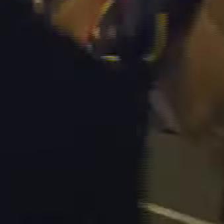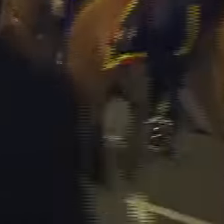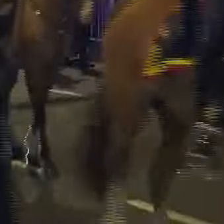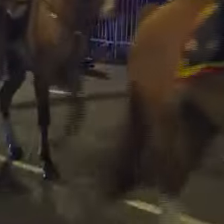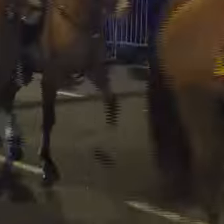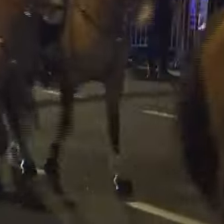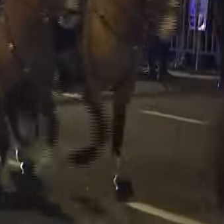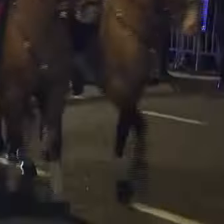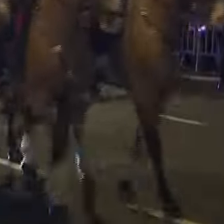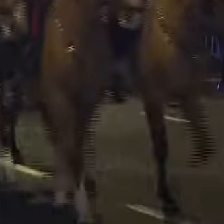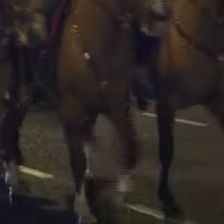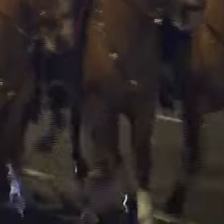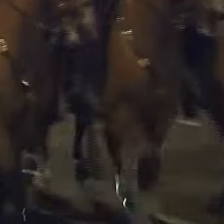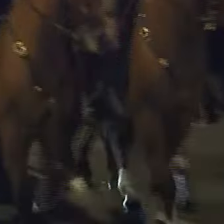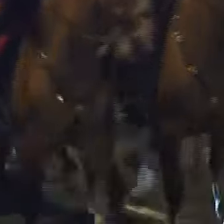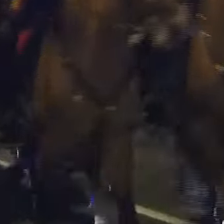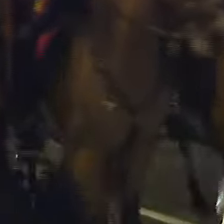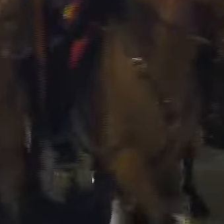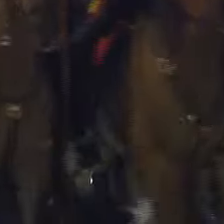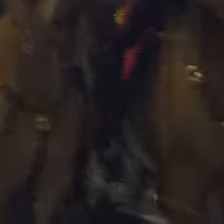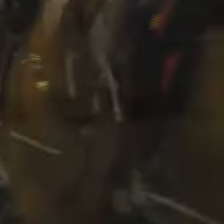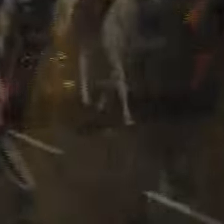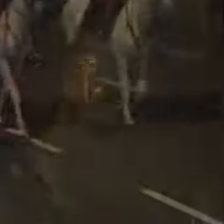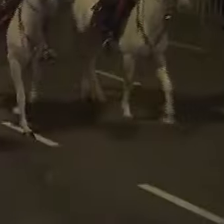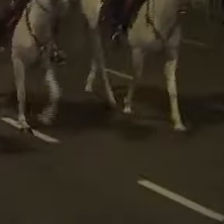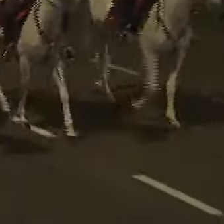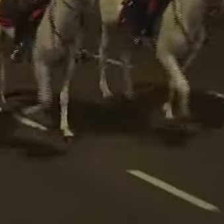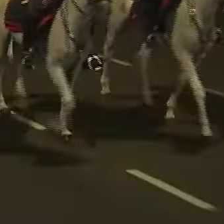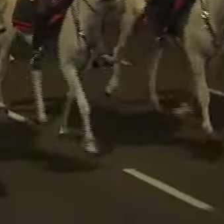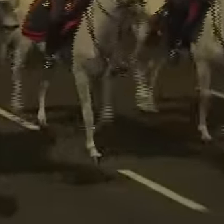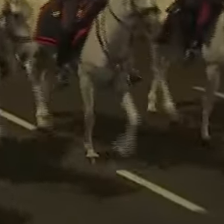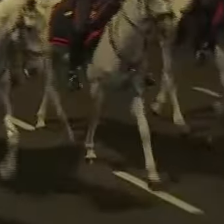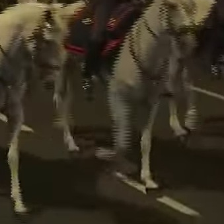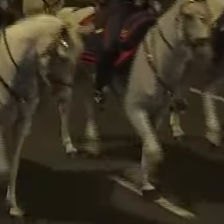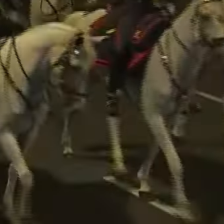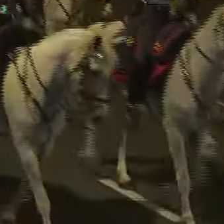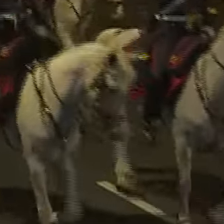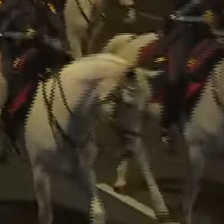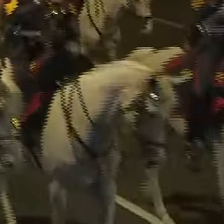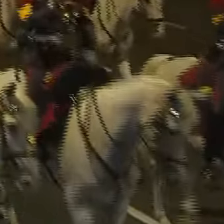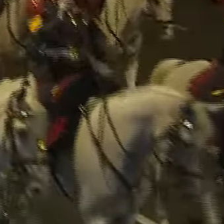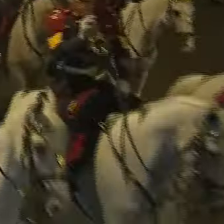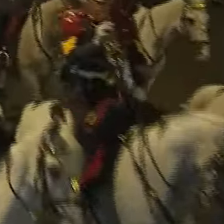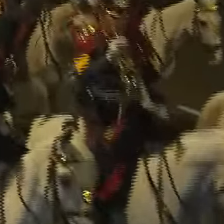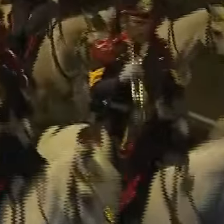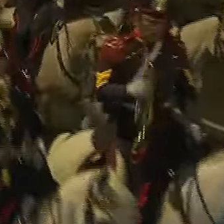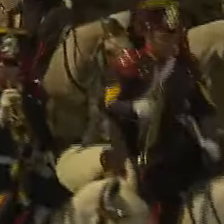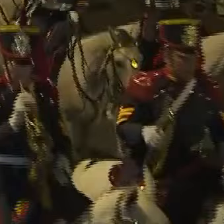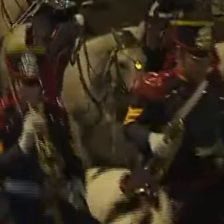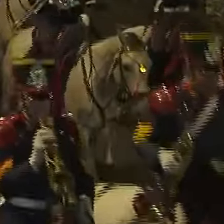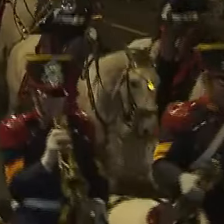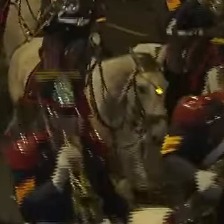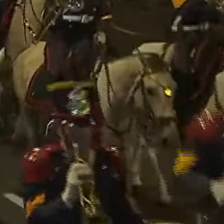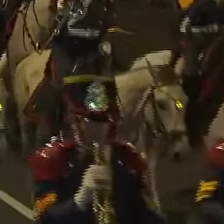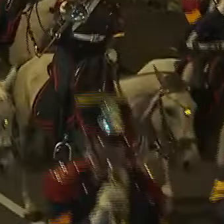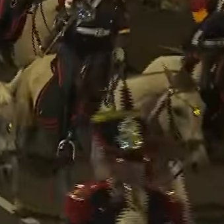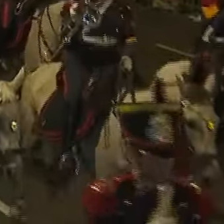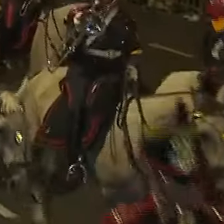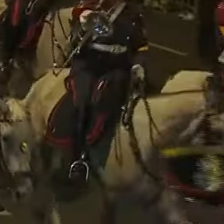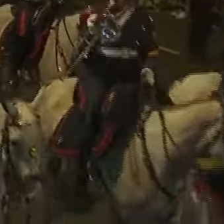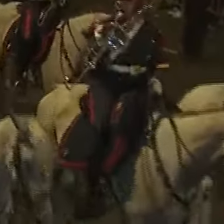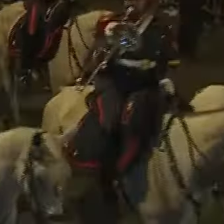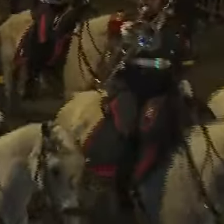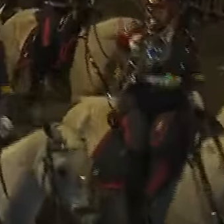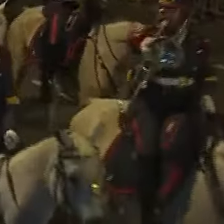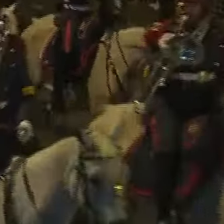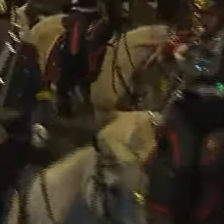observando y reconociendo de manera plausible el paso del Regimiento de Granaderos a Caballos, el paso de las fuerzas de